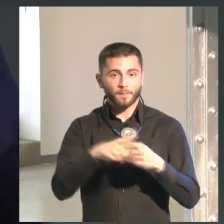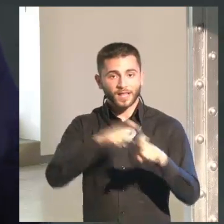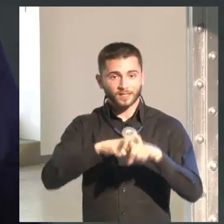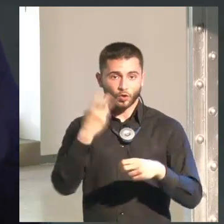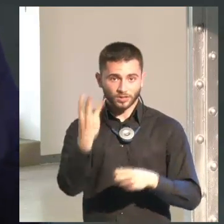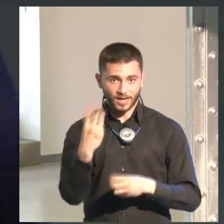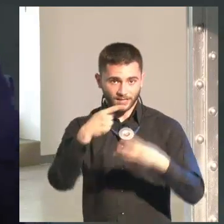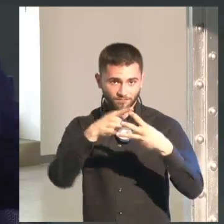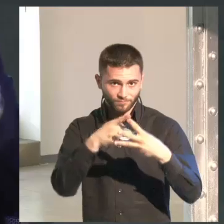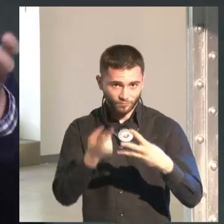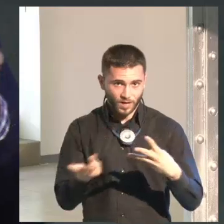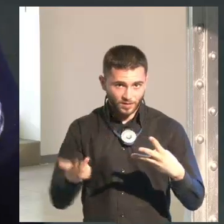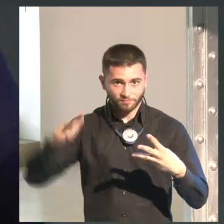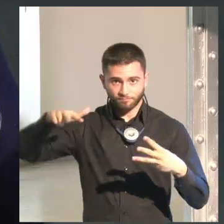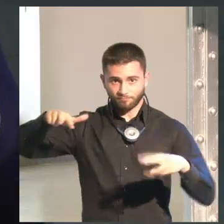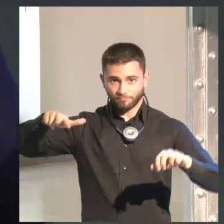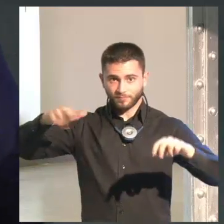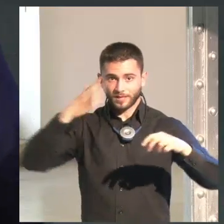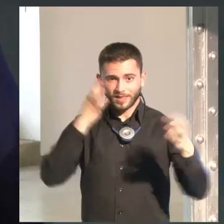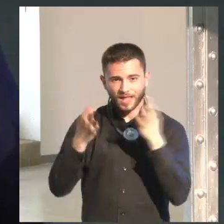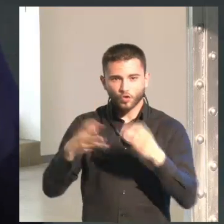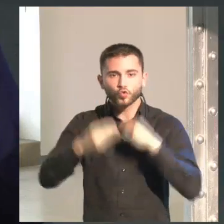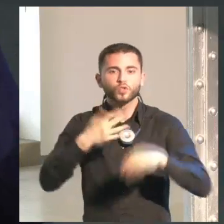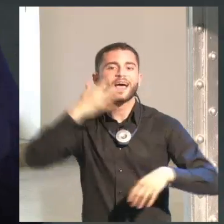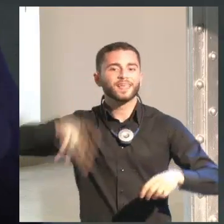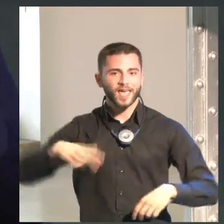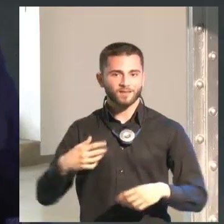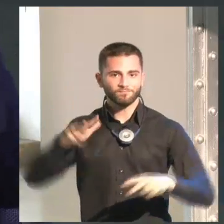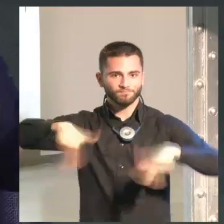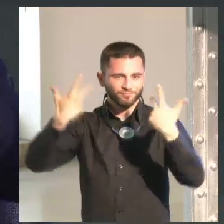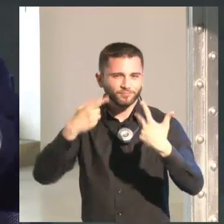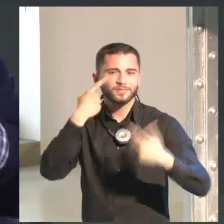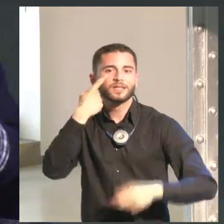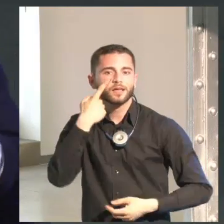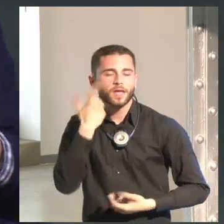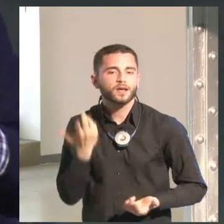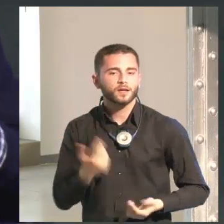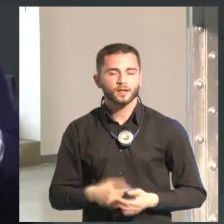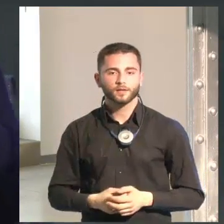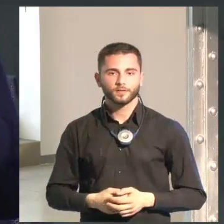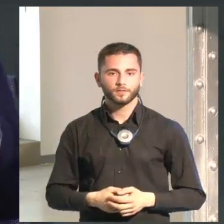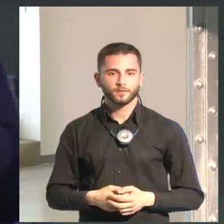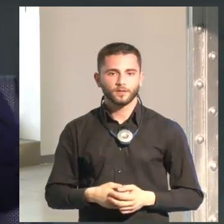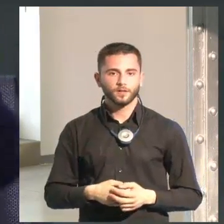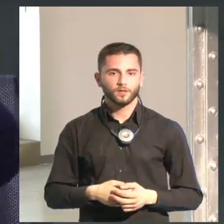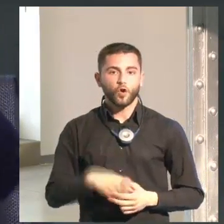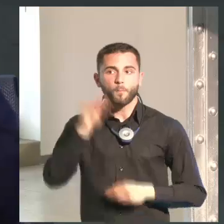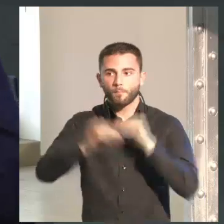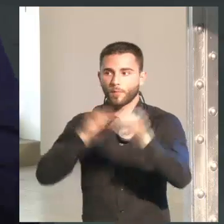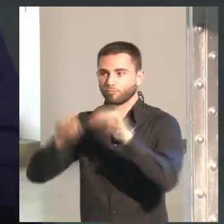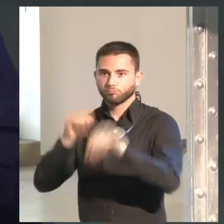Unas que te permitan saber quién utiliza tus datos, ¿vale? No preguntándoselo al agente imperfecto,